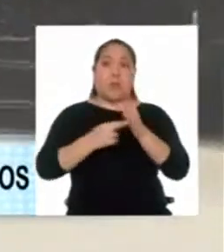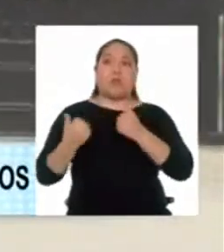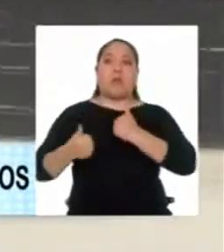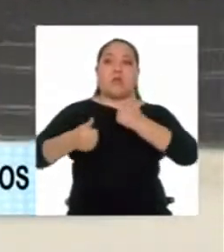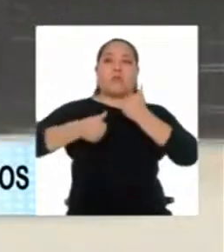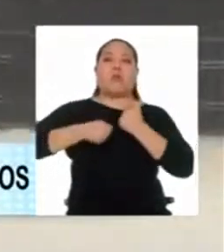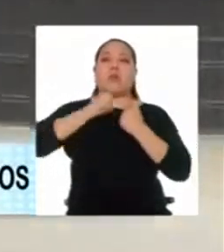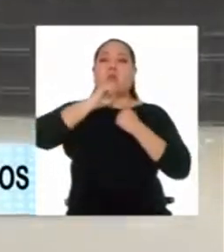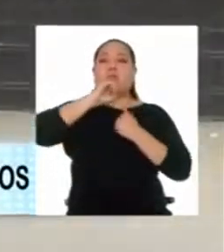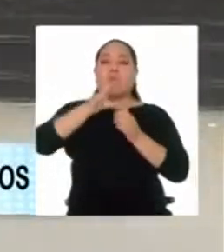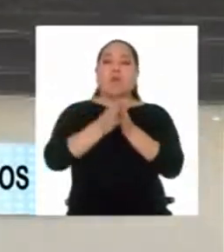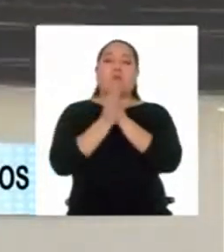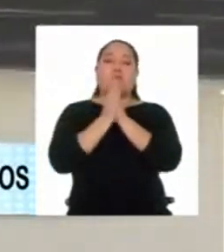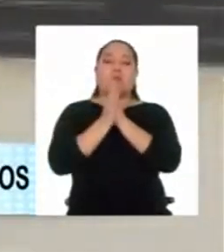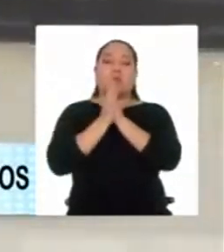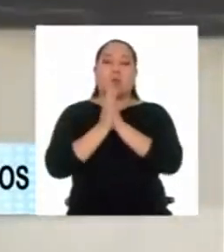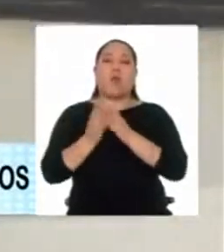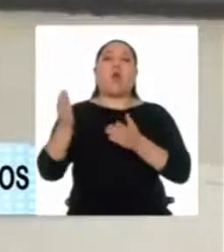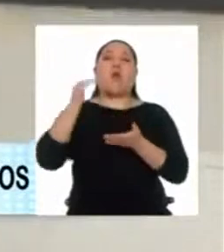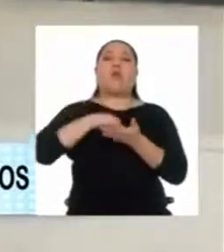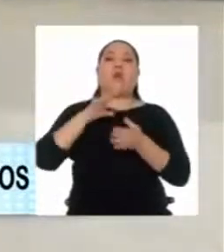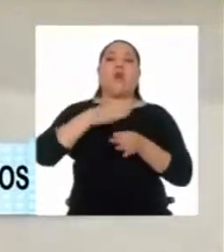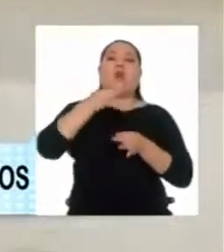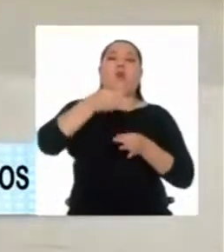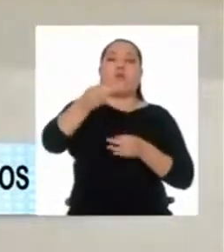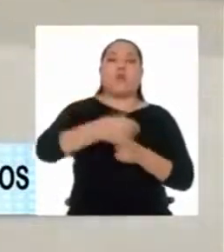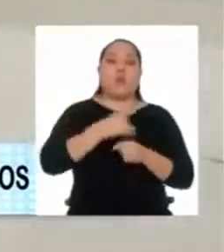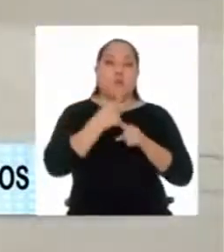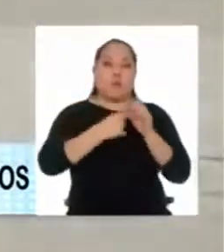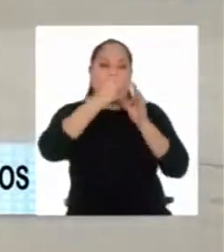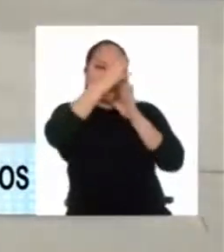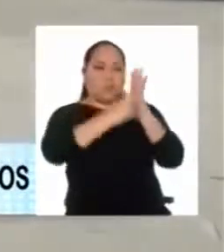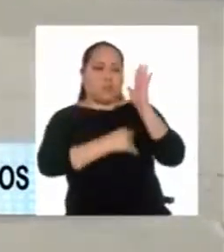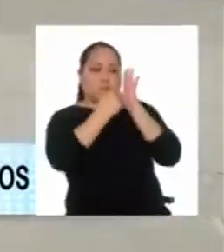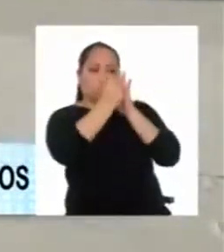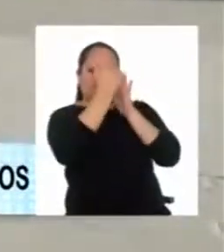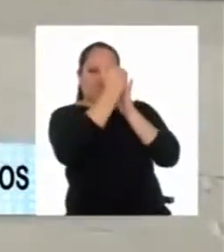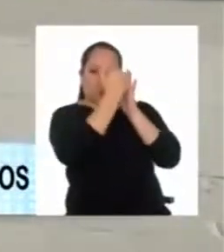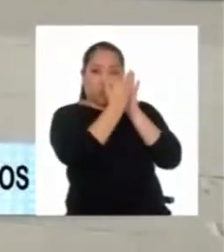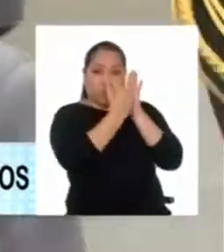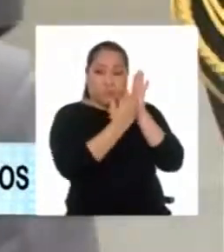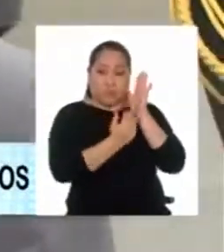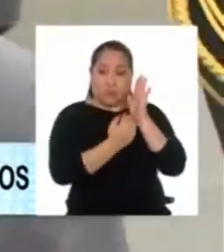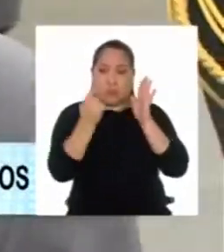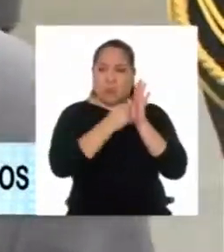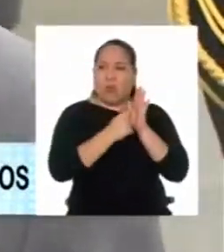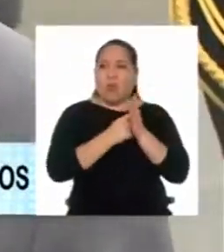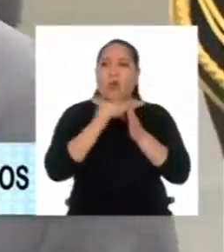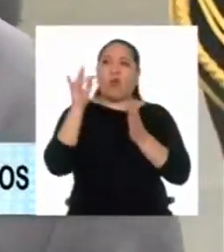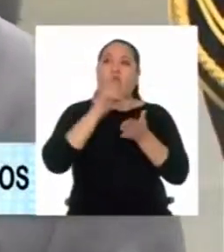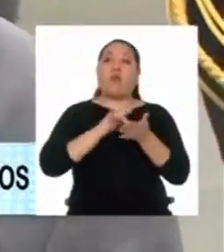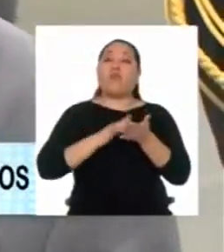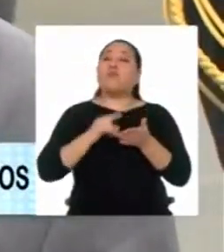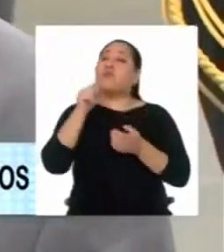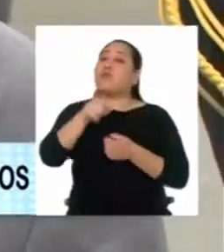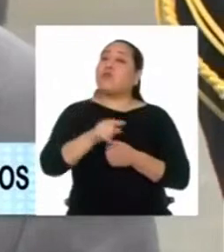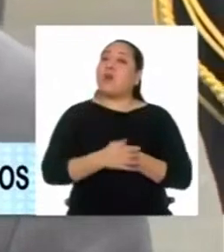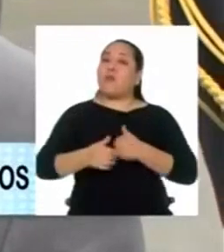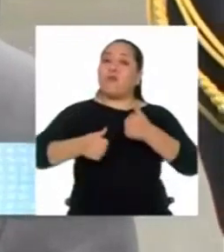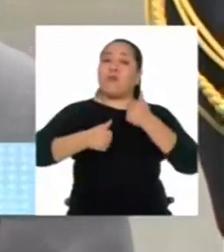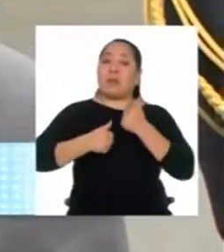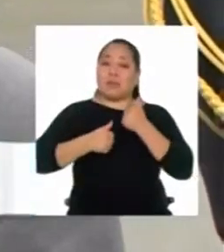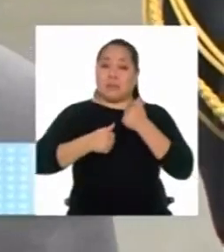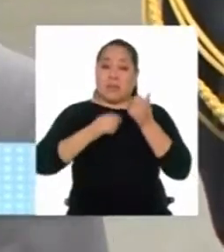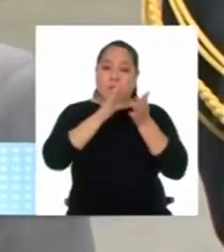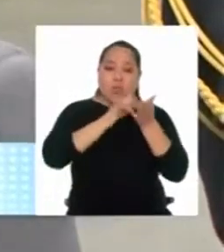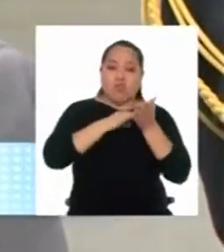la cita se reprograme. Pero ante la prensa aclaró que no se ha manoseado el escalafón de méritos de las Fuerzas Armadas. Manosear a las Fuerzas Armadas sería que